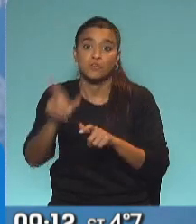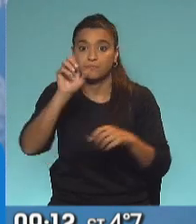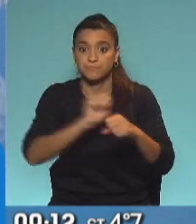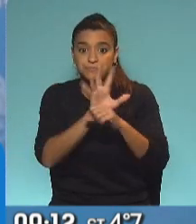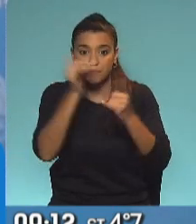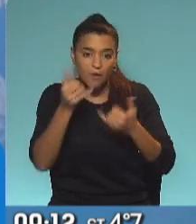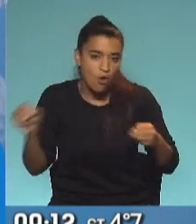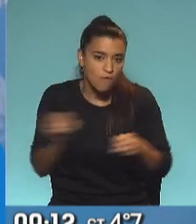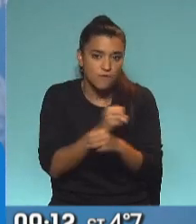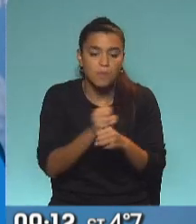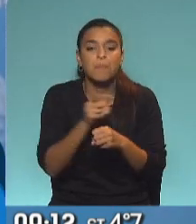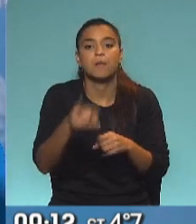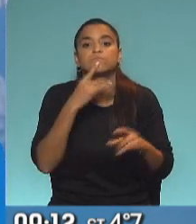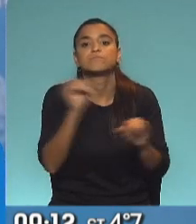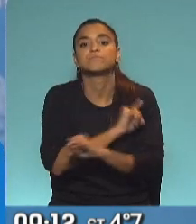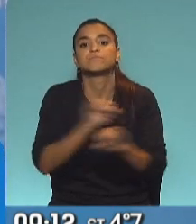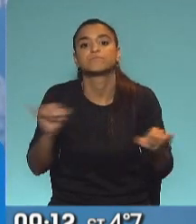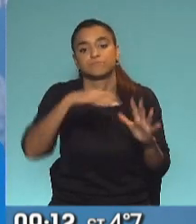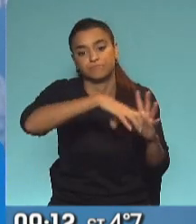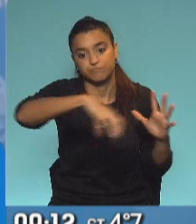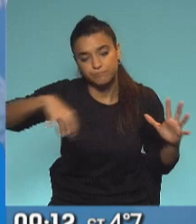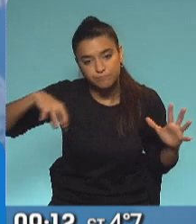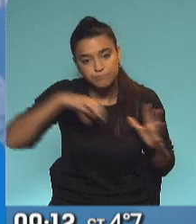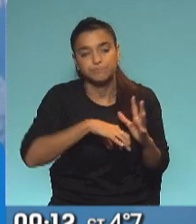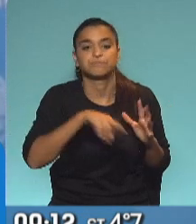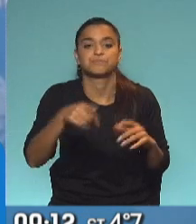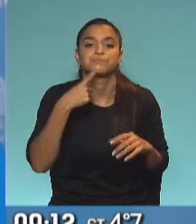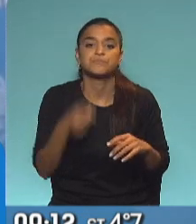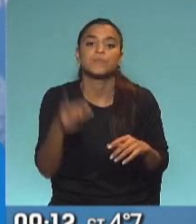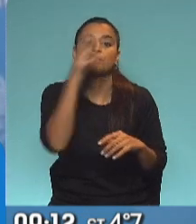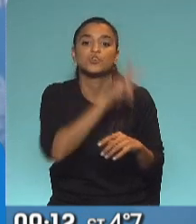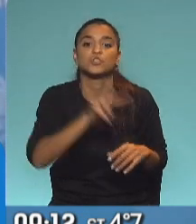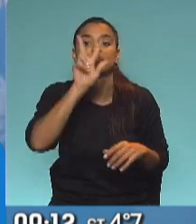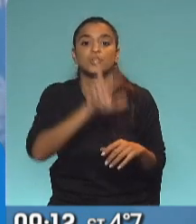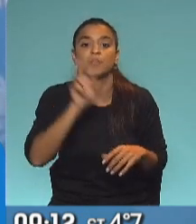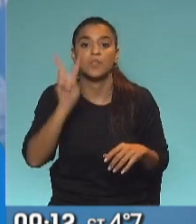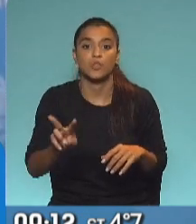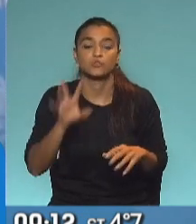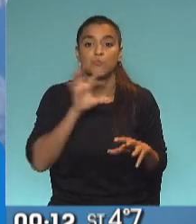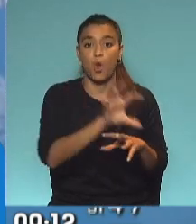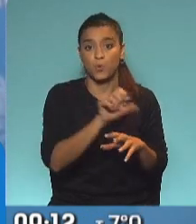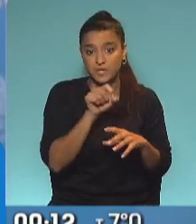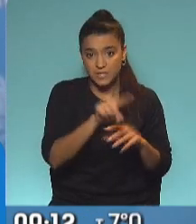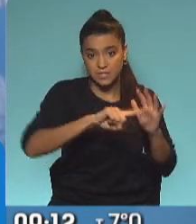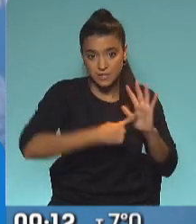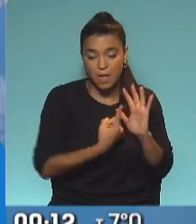coronavirus confirmado, reportadas por las jurisdicciones, se desagregan en 232 de provincia de Buenos